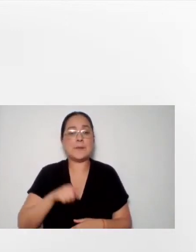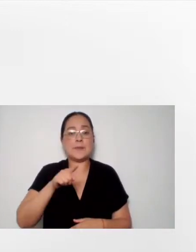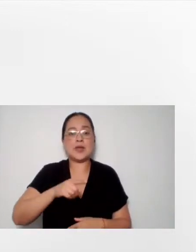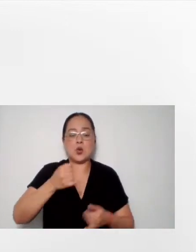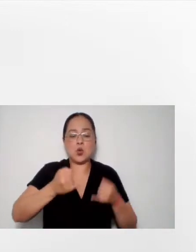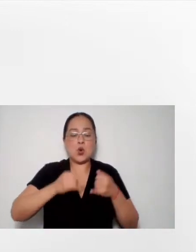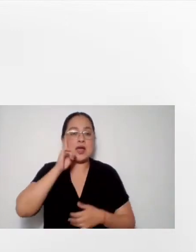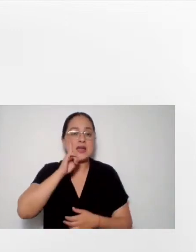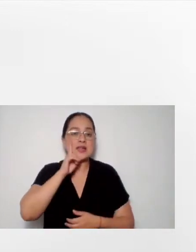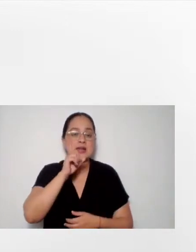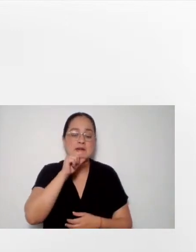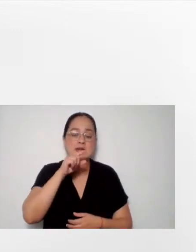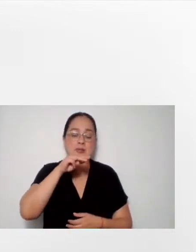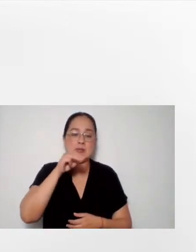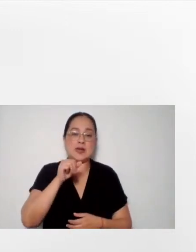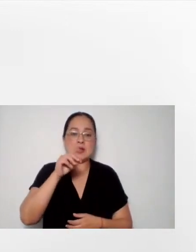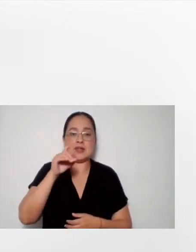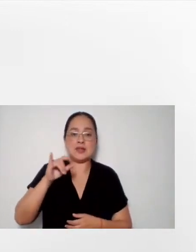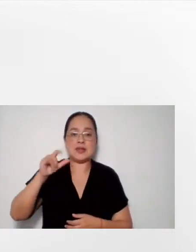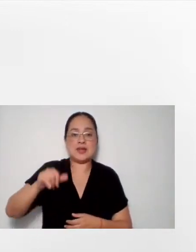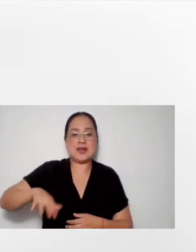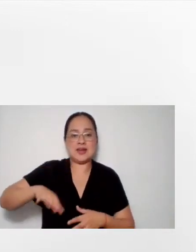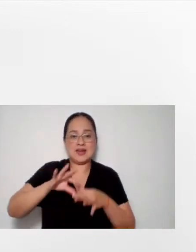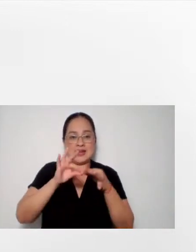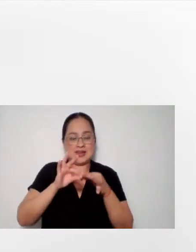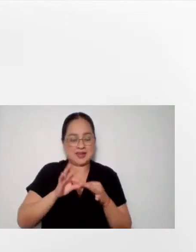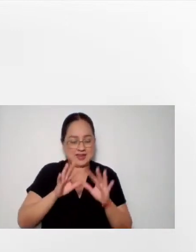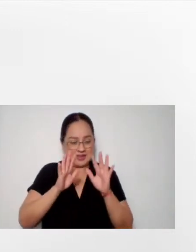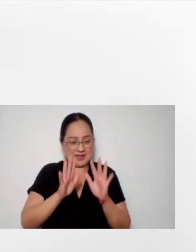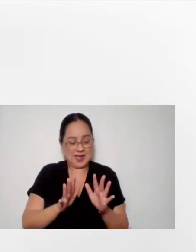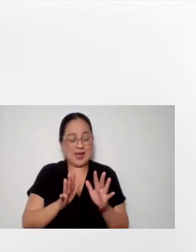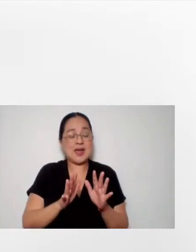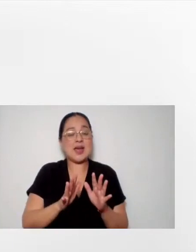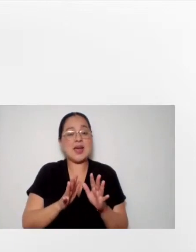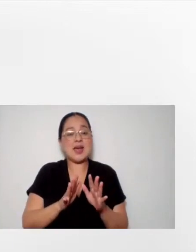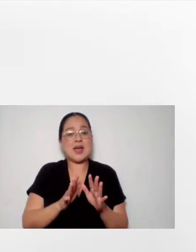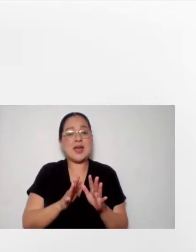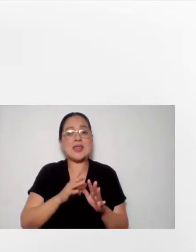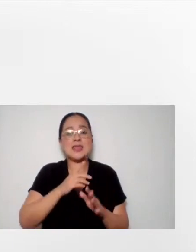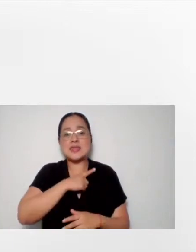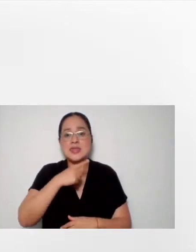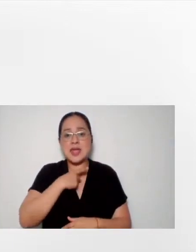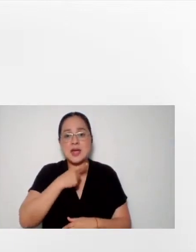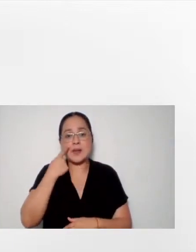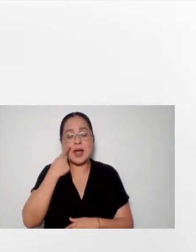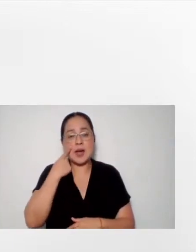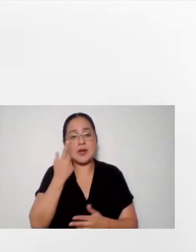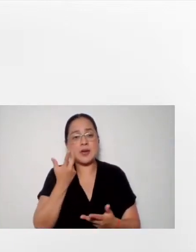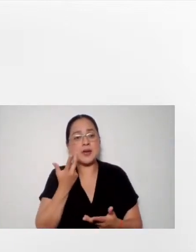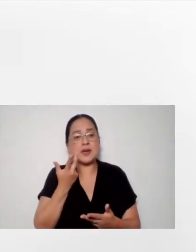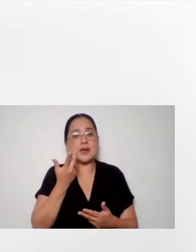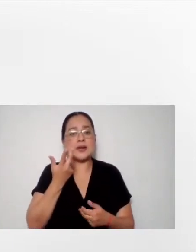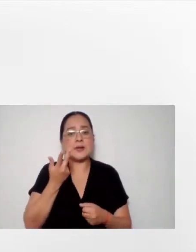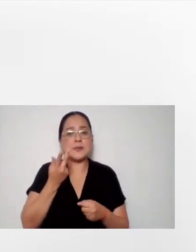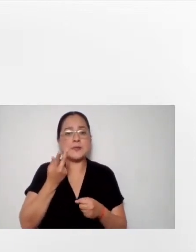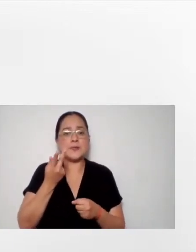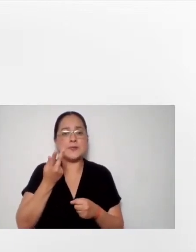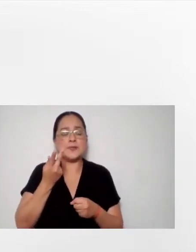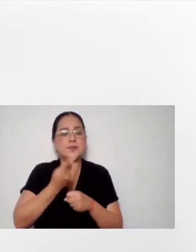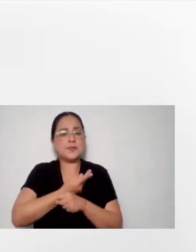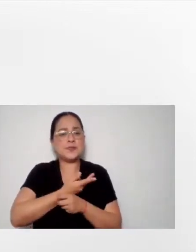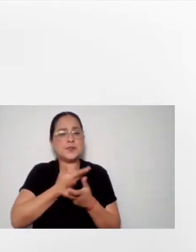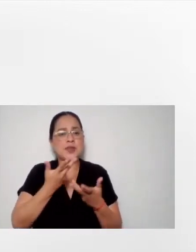Valle, tenemos que ver los vínculos que permiten que